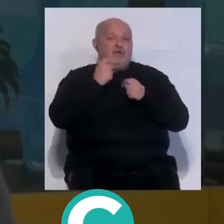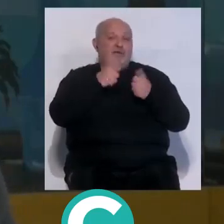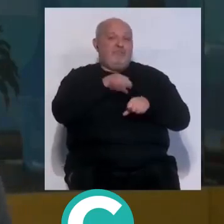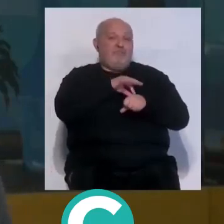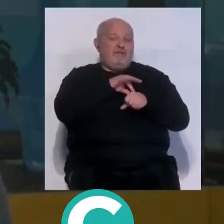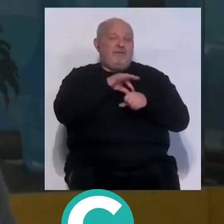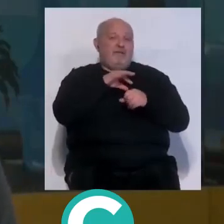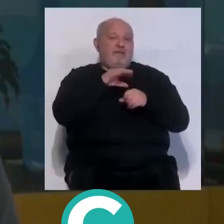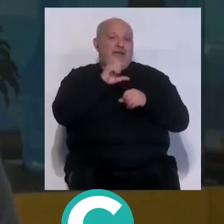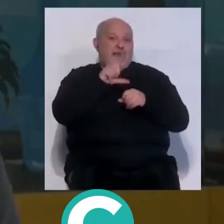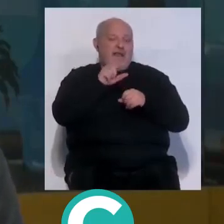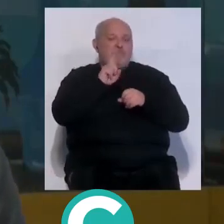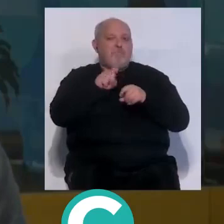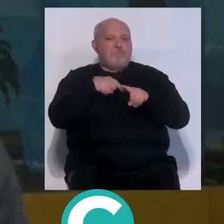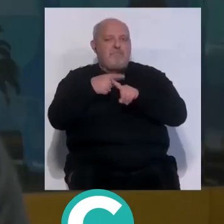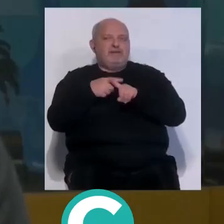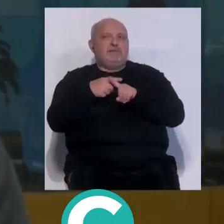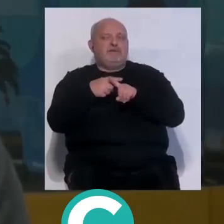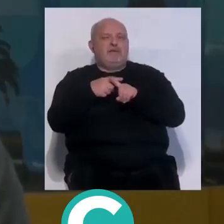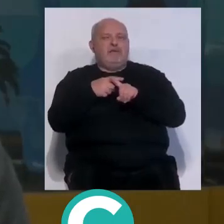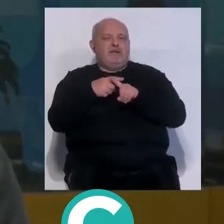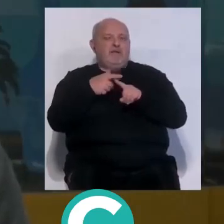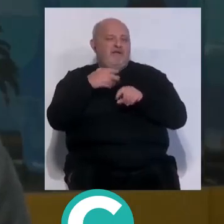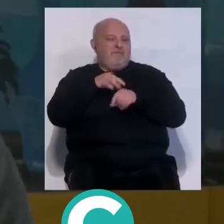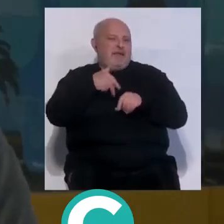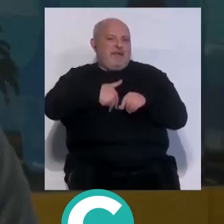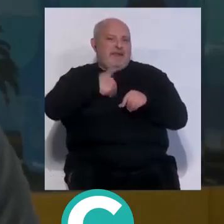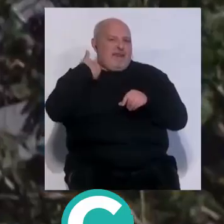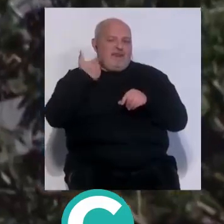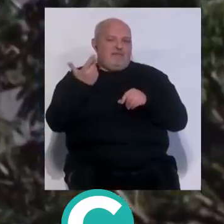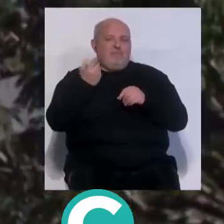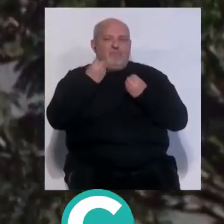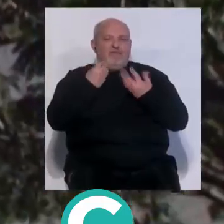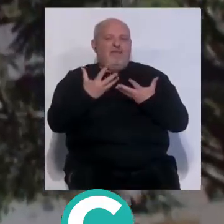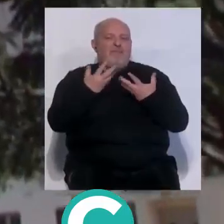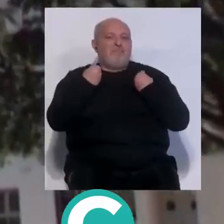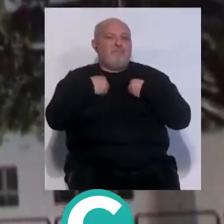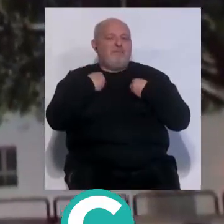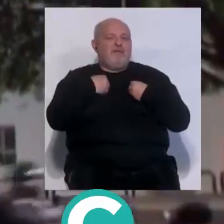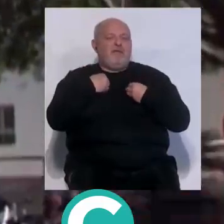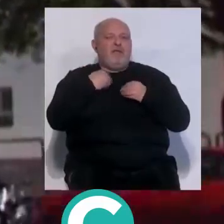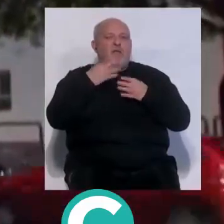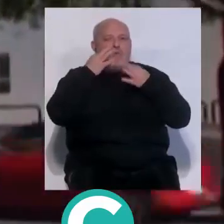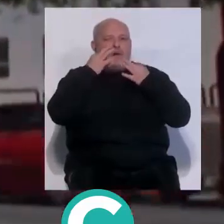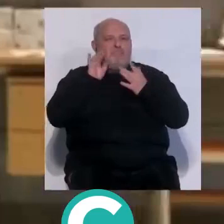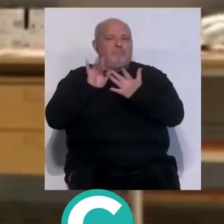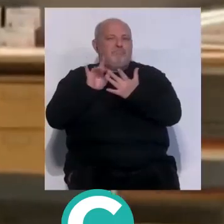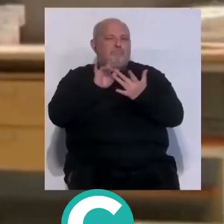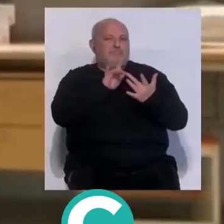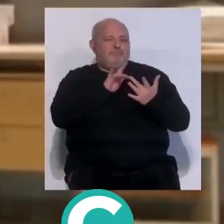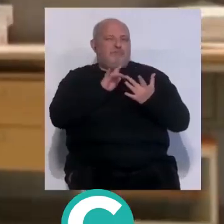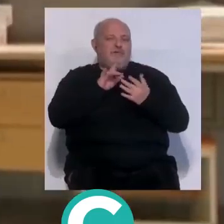enfermos de esclerosis múltiple sino a los enfermos en general nos viene muy bien, que es la humanización de